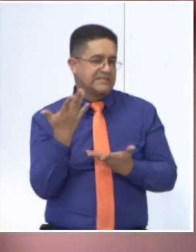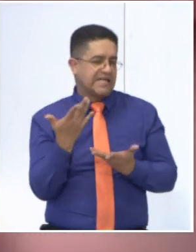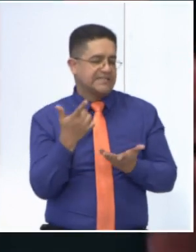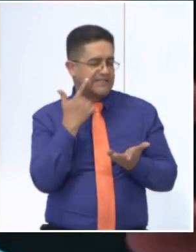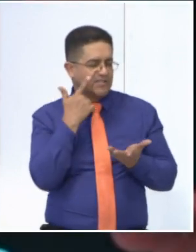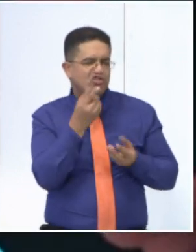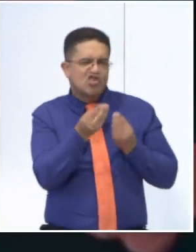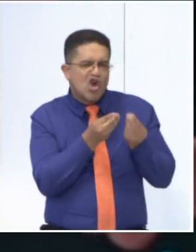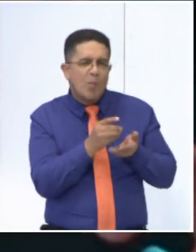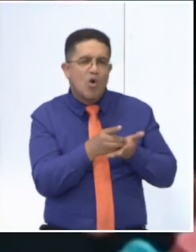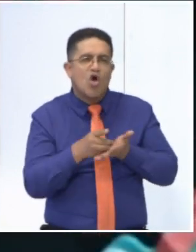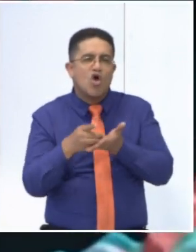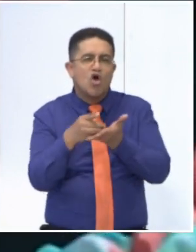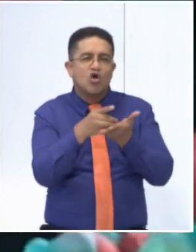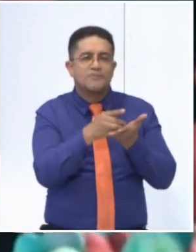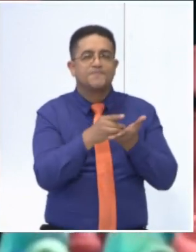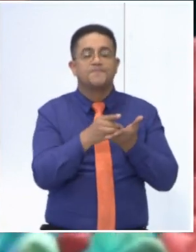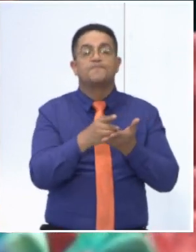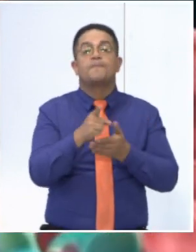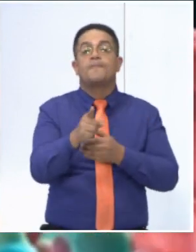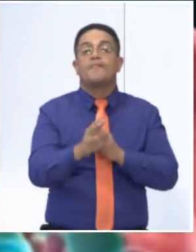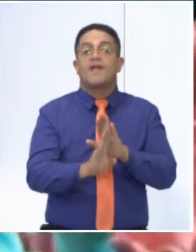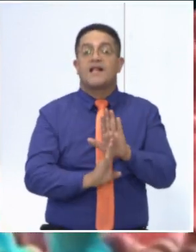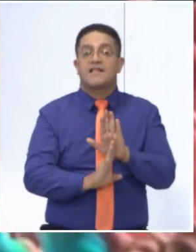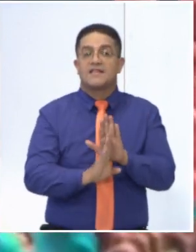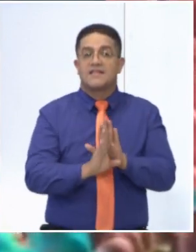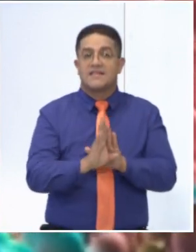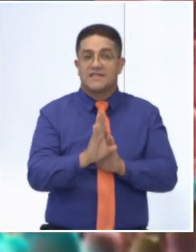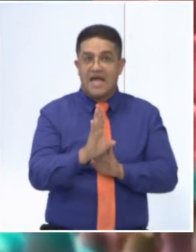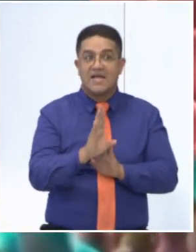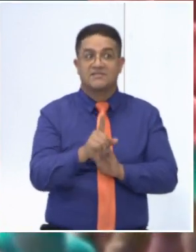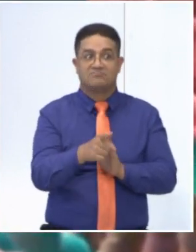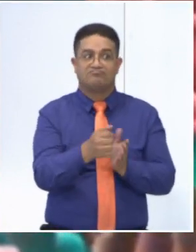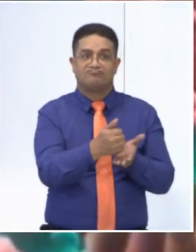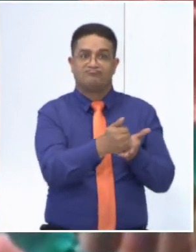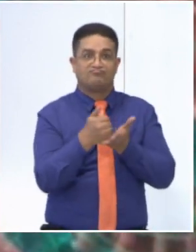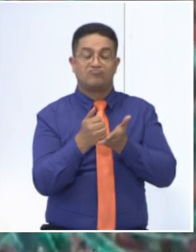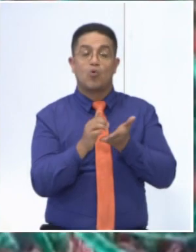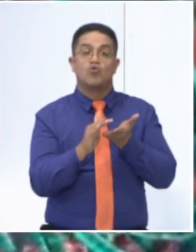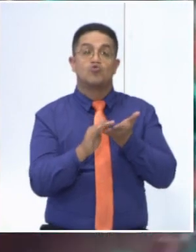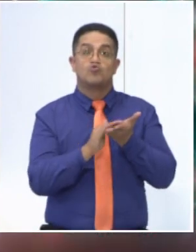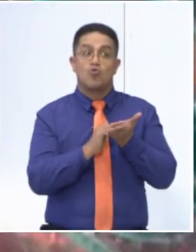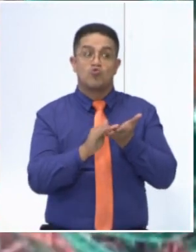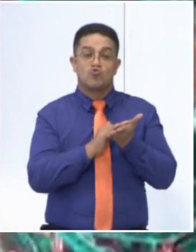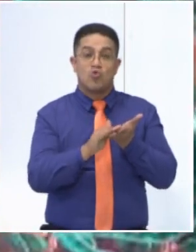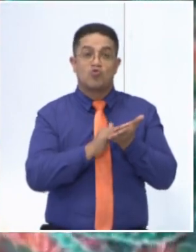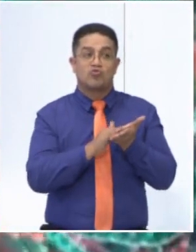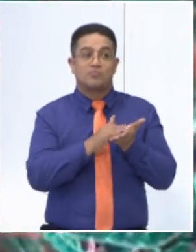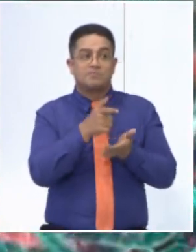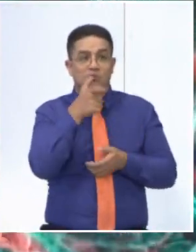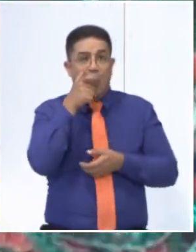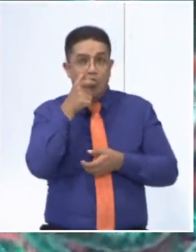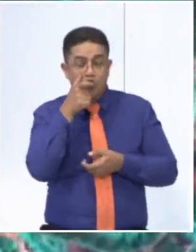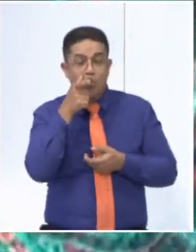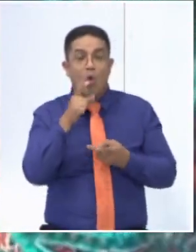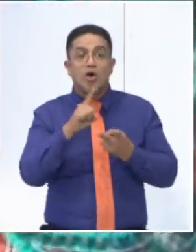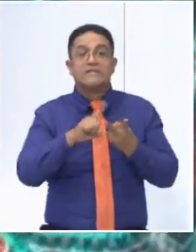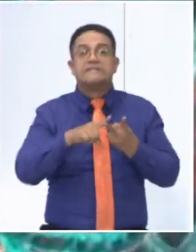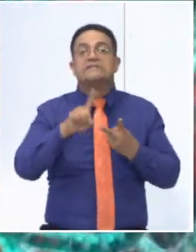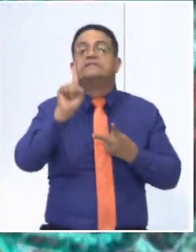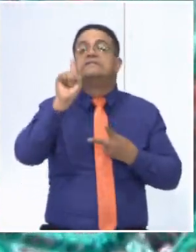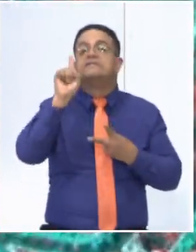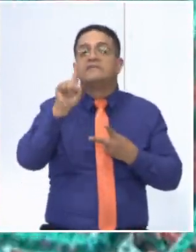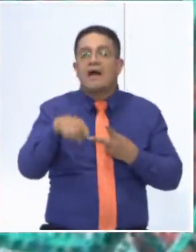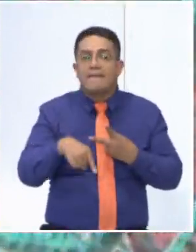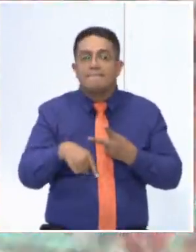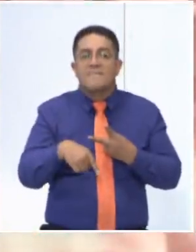prácticas. La convergencia de los avances ha dado paso a soluciones que no solo simplifican el monitoreo, sino que también mejoran